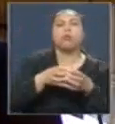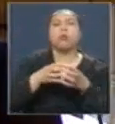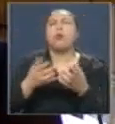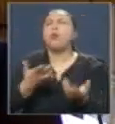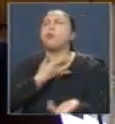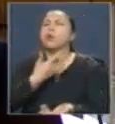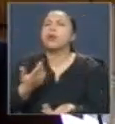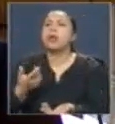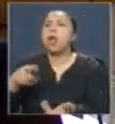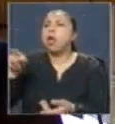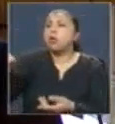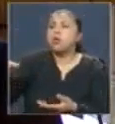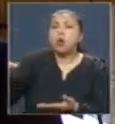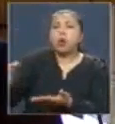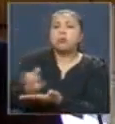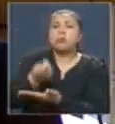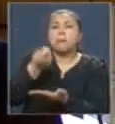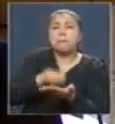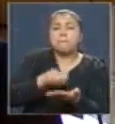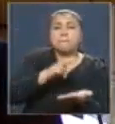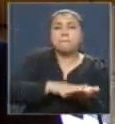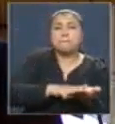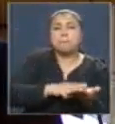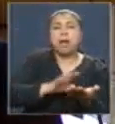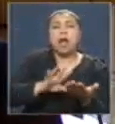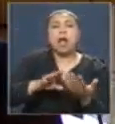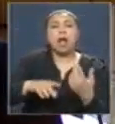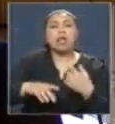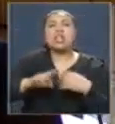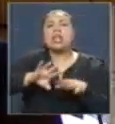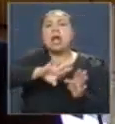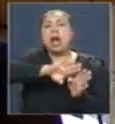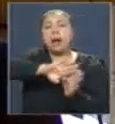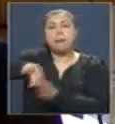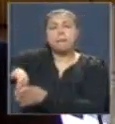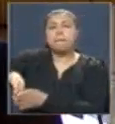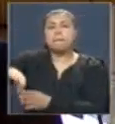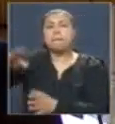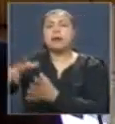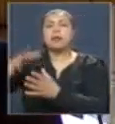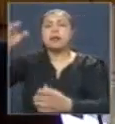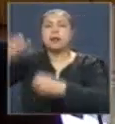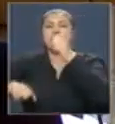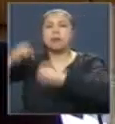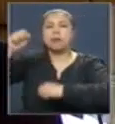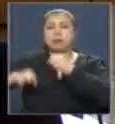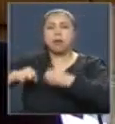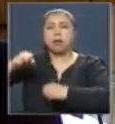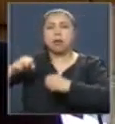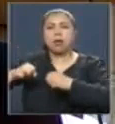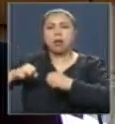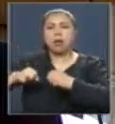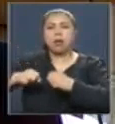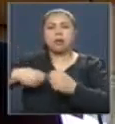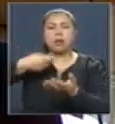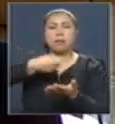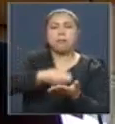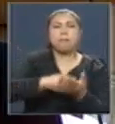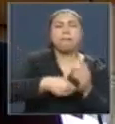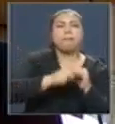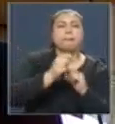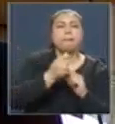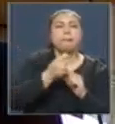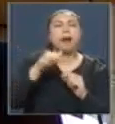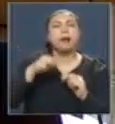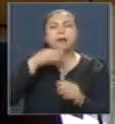les saca a ellos solamente y se deja a las grandes empresas bajo el régimen desintegrado? Aquí se alega